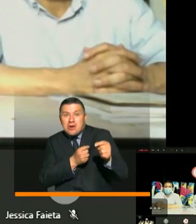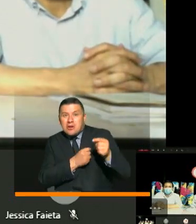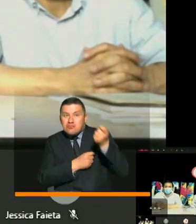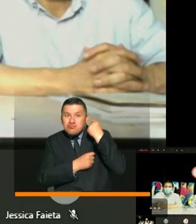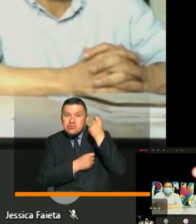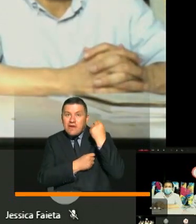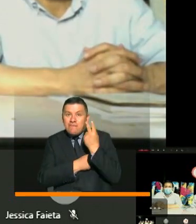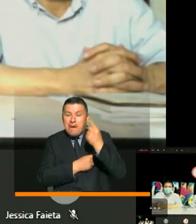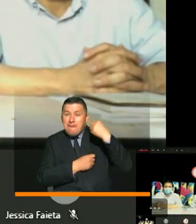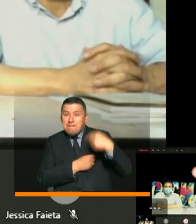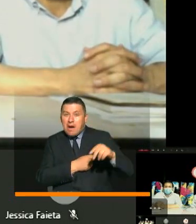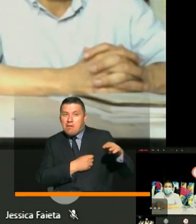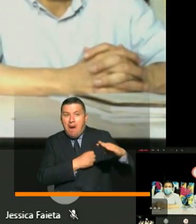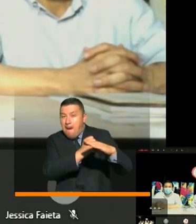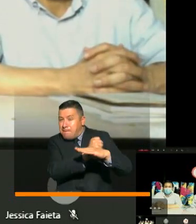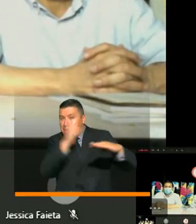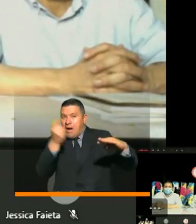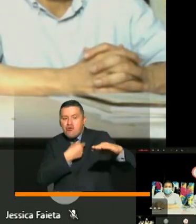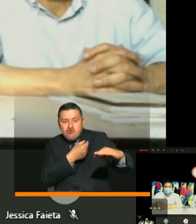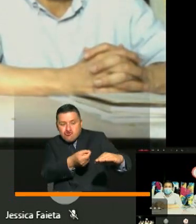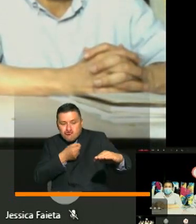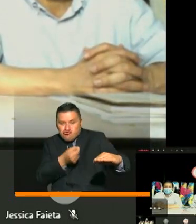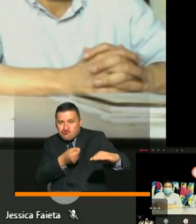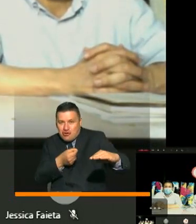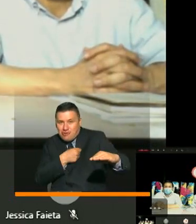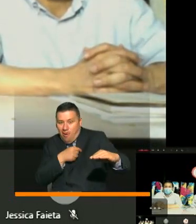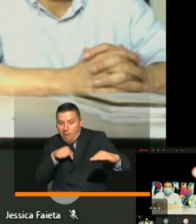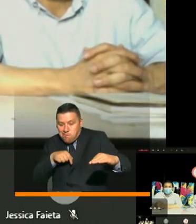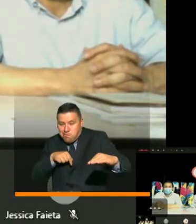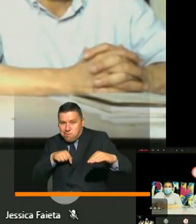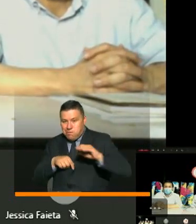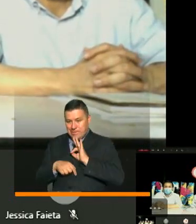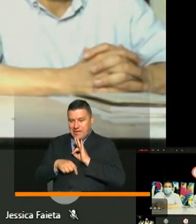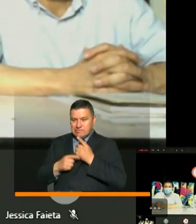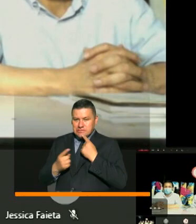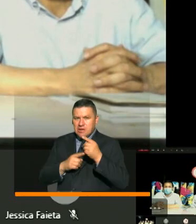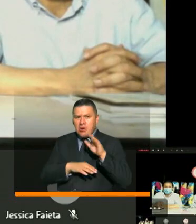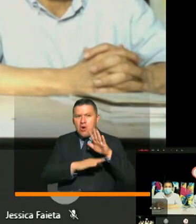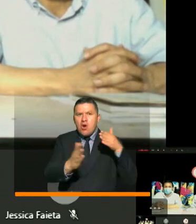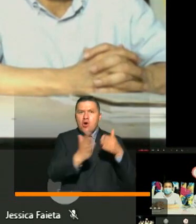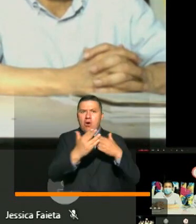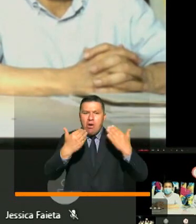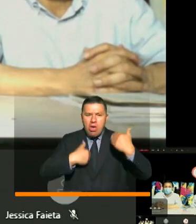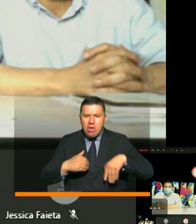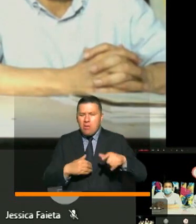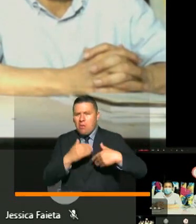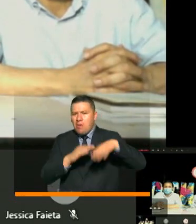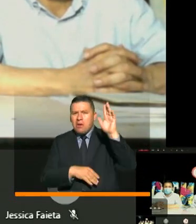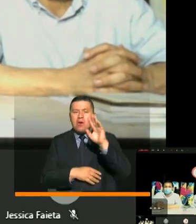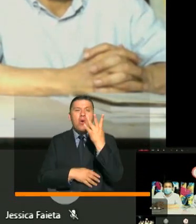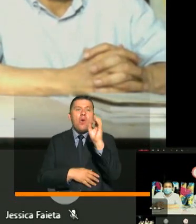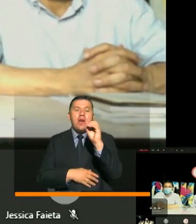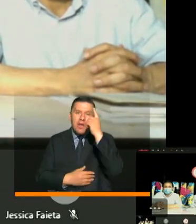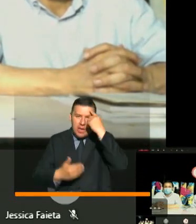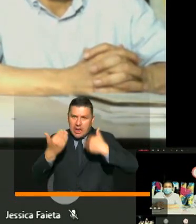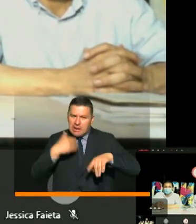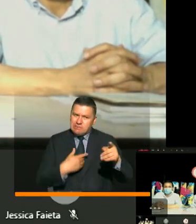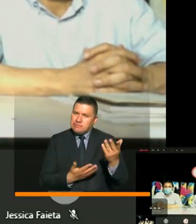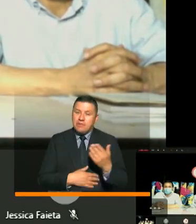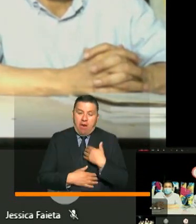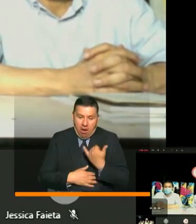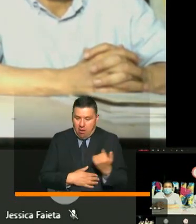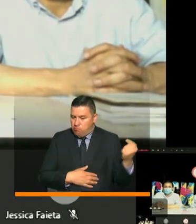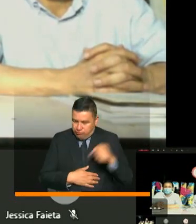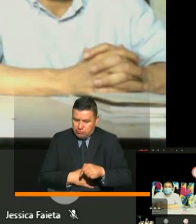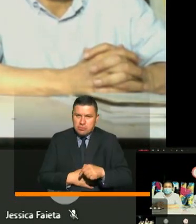el pasado viernes. Ese atentado indiscriminado contra la población civil que dejó más de 40 heridos. Aquí estamos,